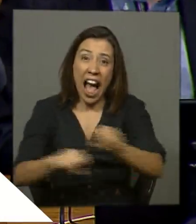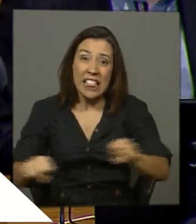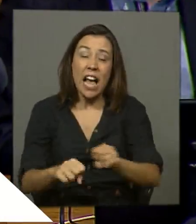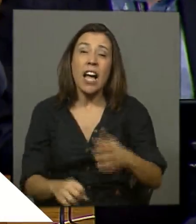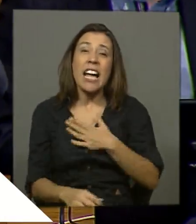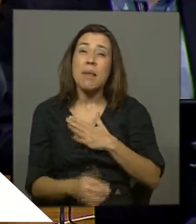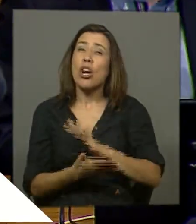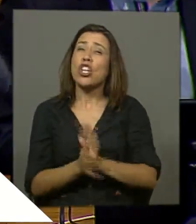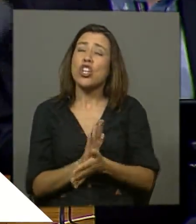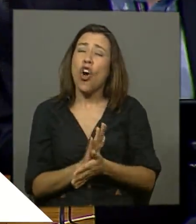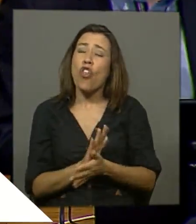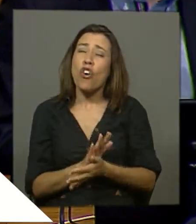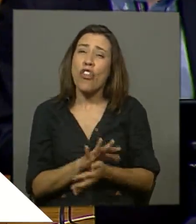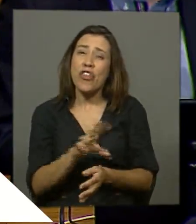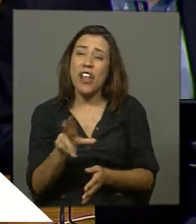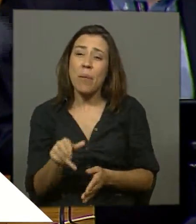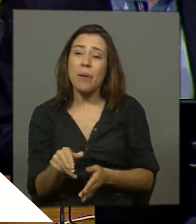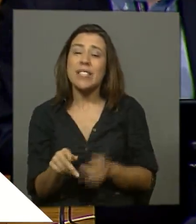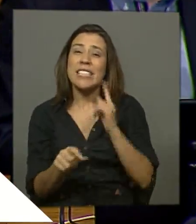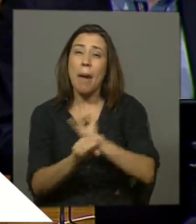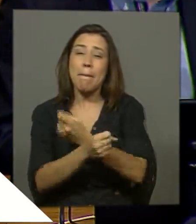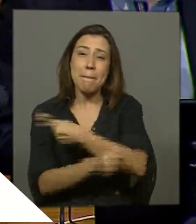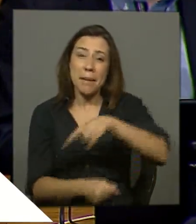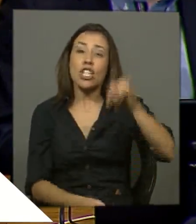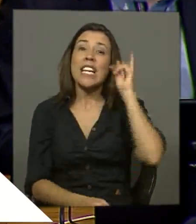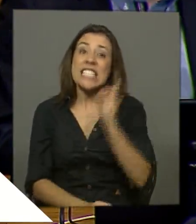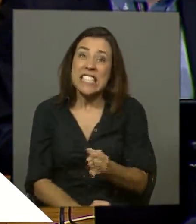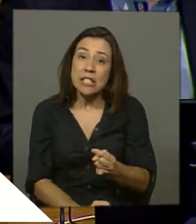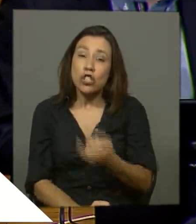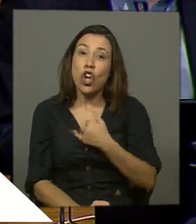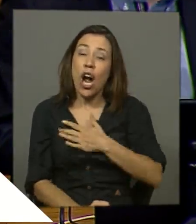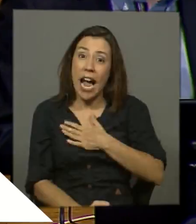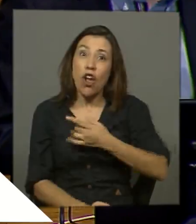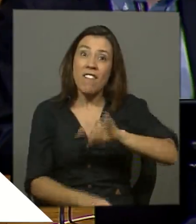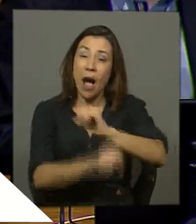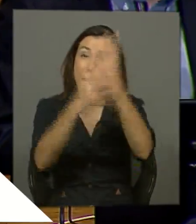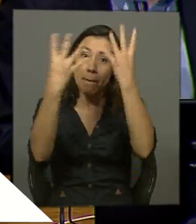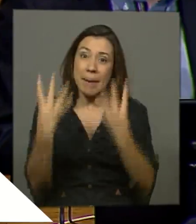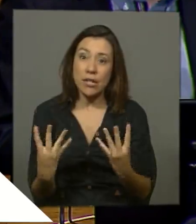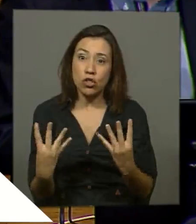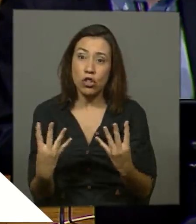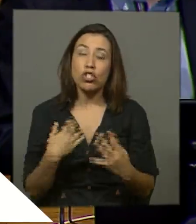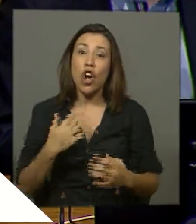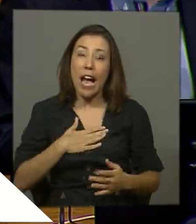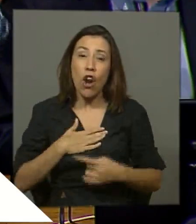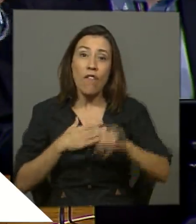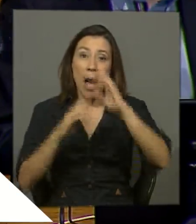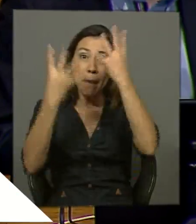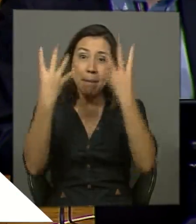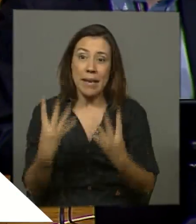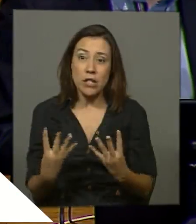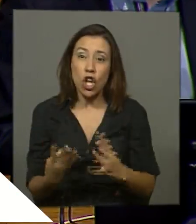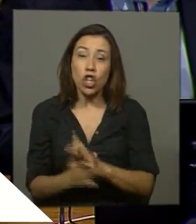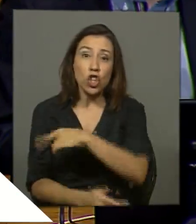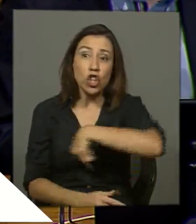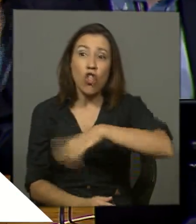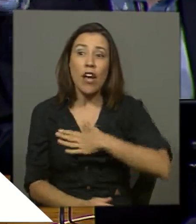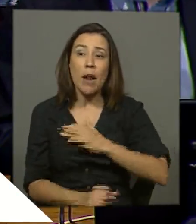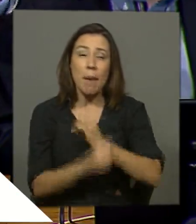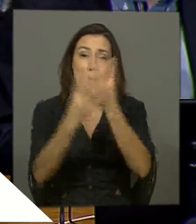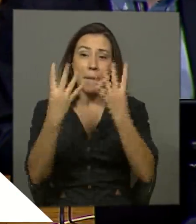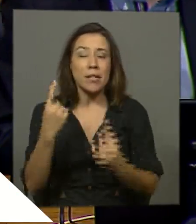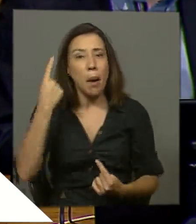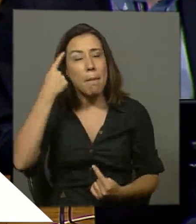queremos que todo esos delincuentes estén presos Sí señor Yo quiero que estén presos yo quiero que estén presos y Todos queremos que estén